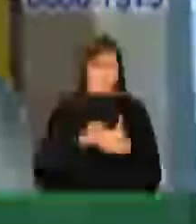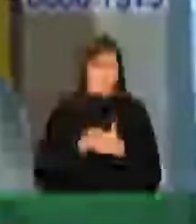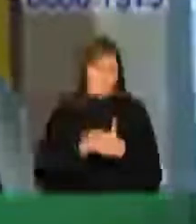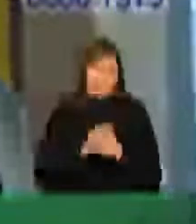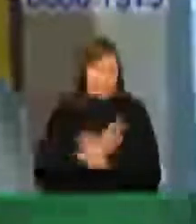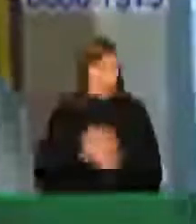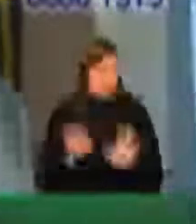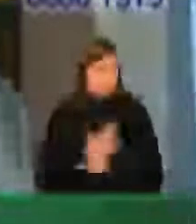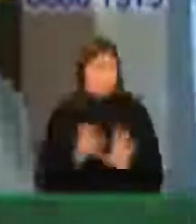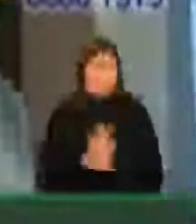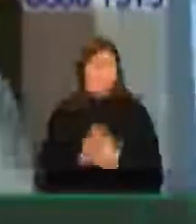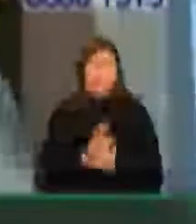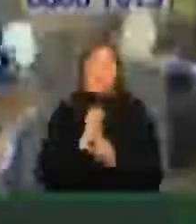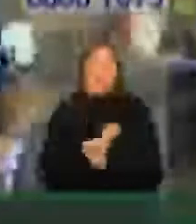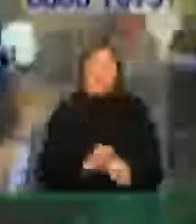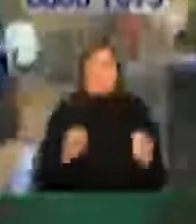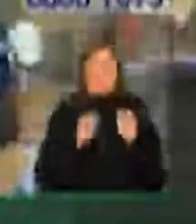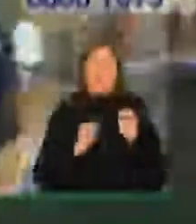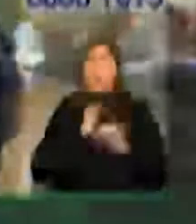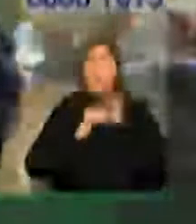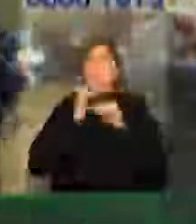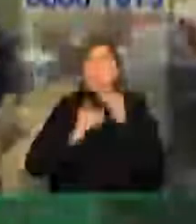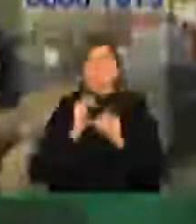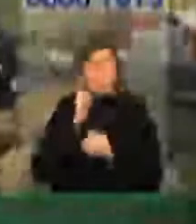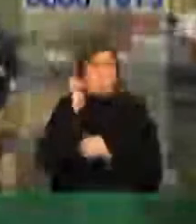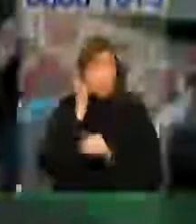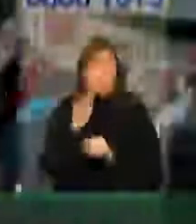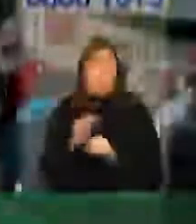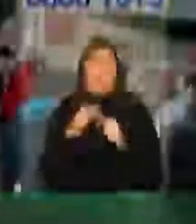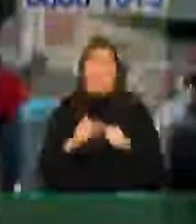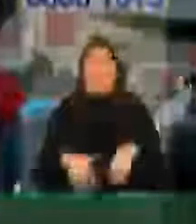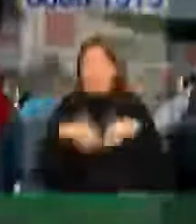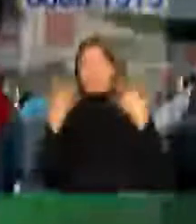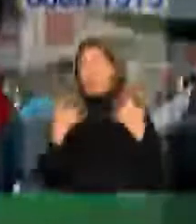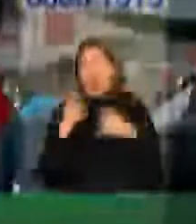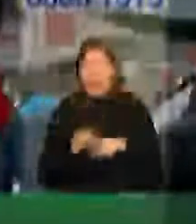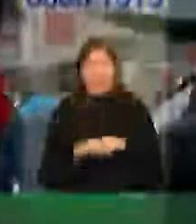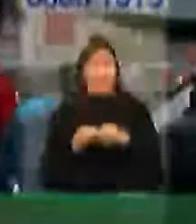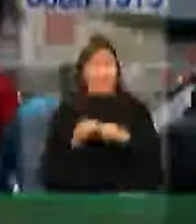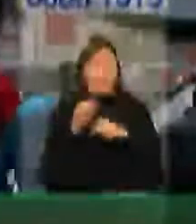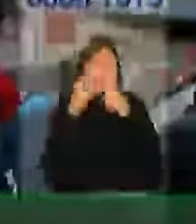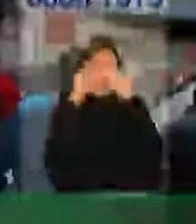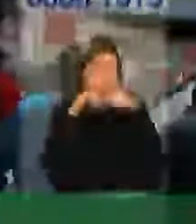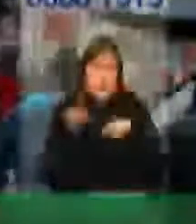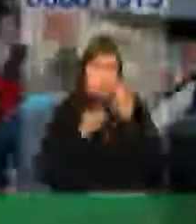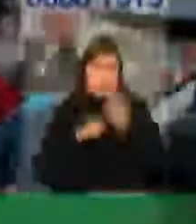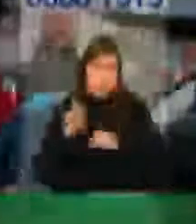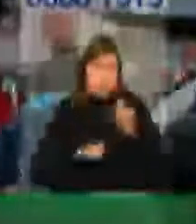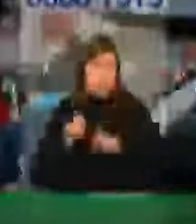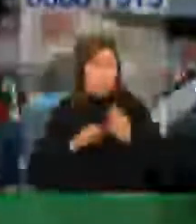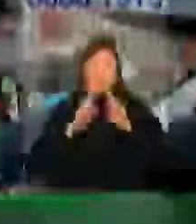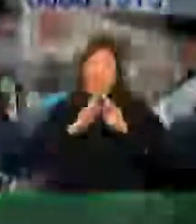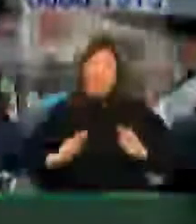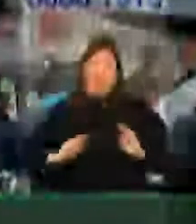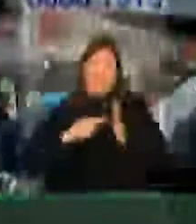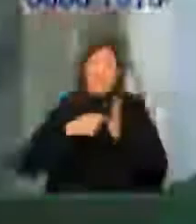adelante este país. El anuncio desató festejos entre cientos de campesinos que acampaban desde hace semanas en el centro de Lima,